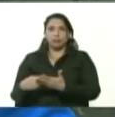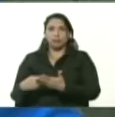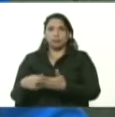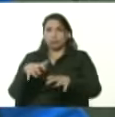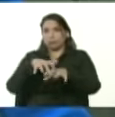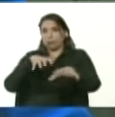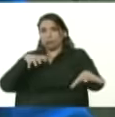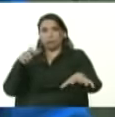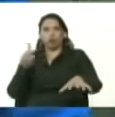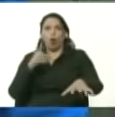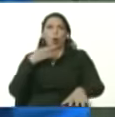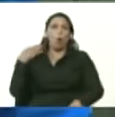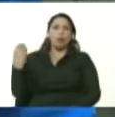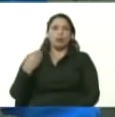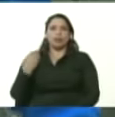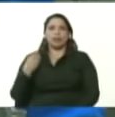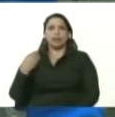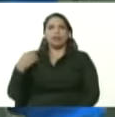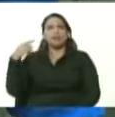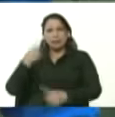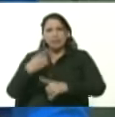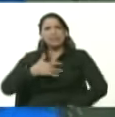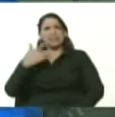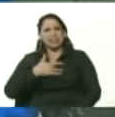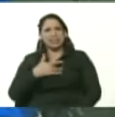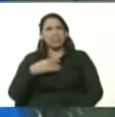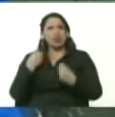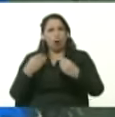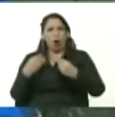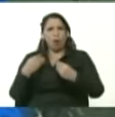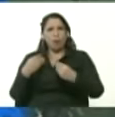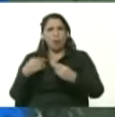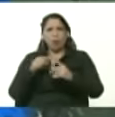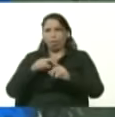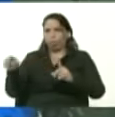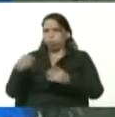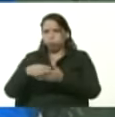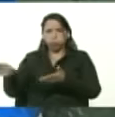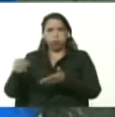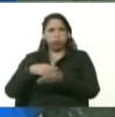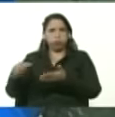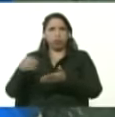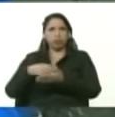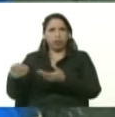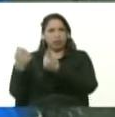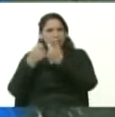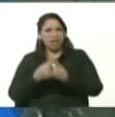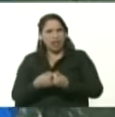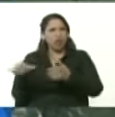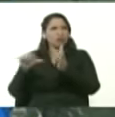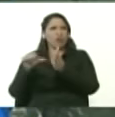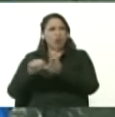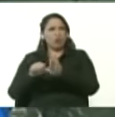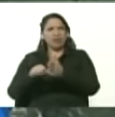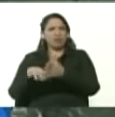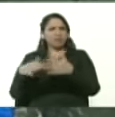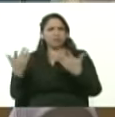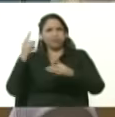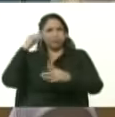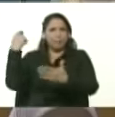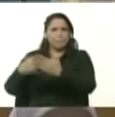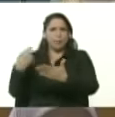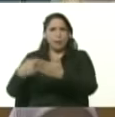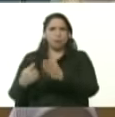no las oligarquías, deben sentir el despilfarro de sus impuestos y a dónde van a parar.